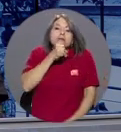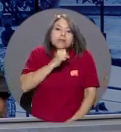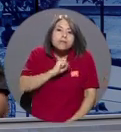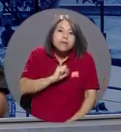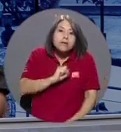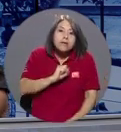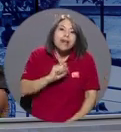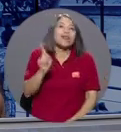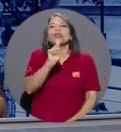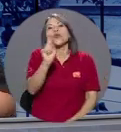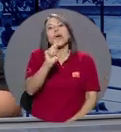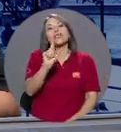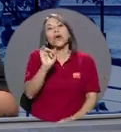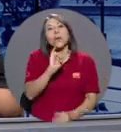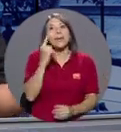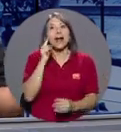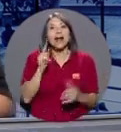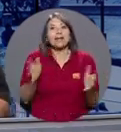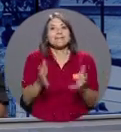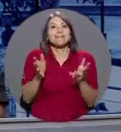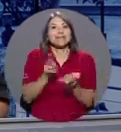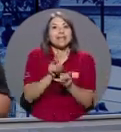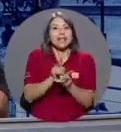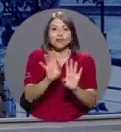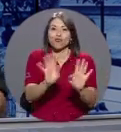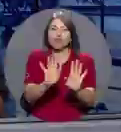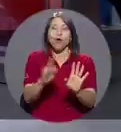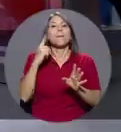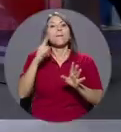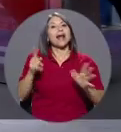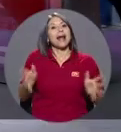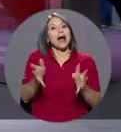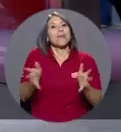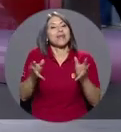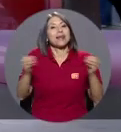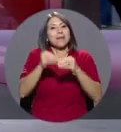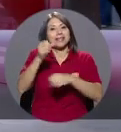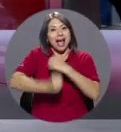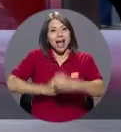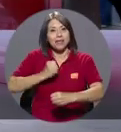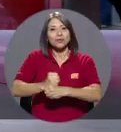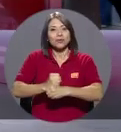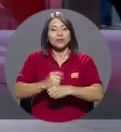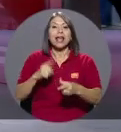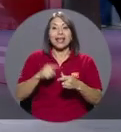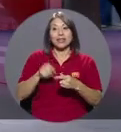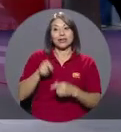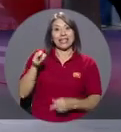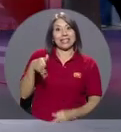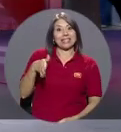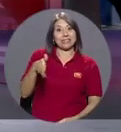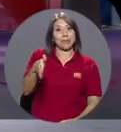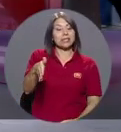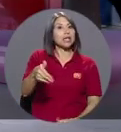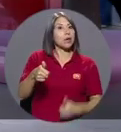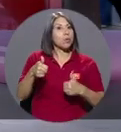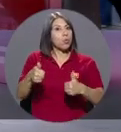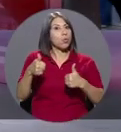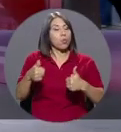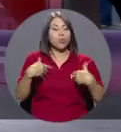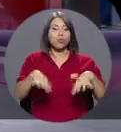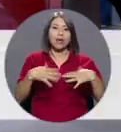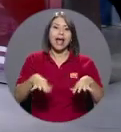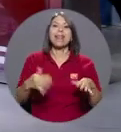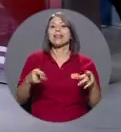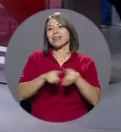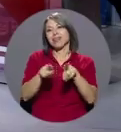sea, no es un tema afrodisíaco como mucha gente piensa, sino más bien es un tema por longevidad. Entonces, esto es una especie que tiene mucho